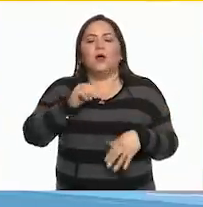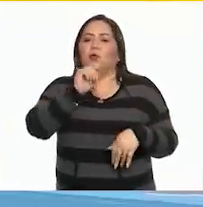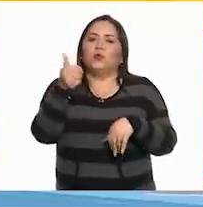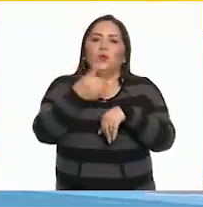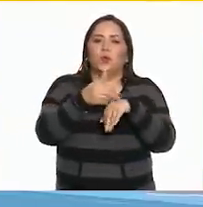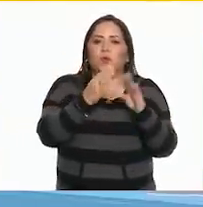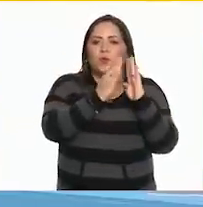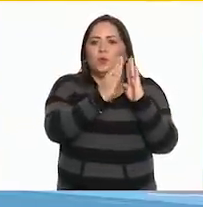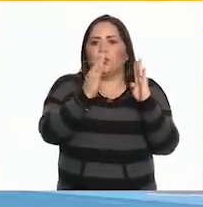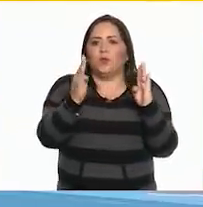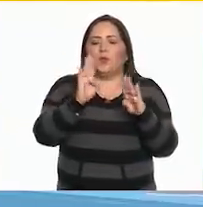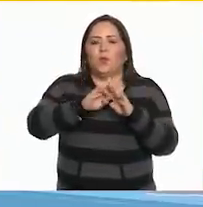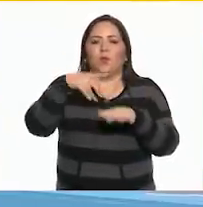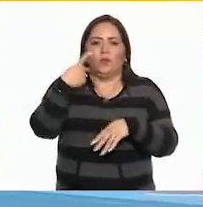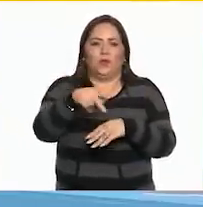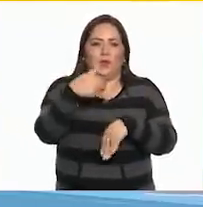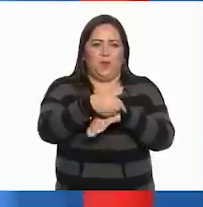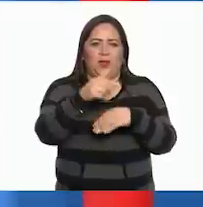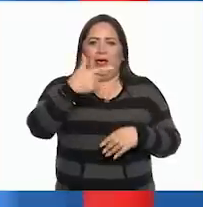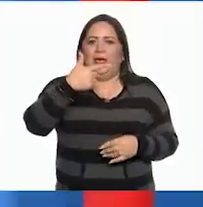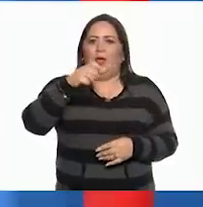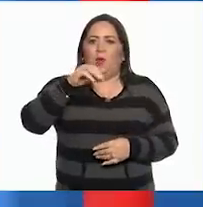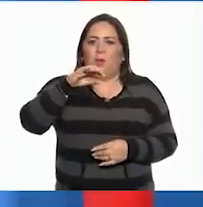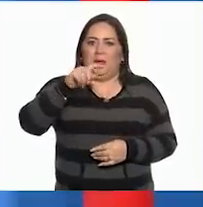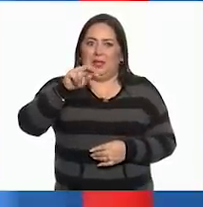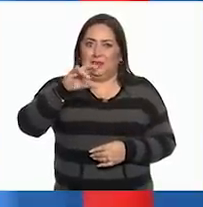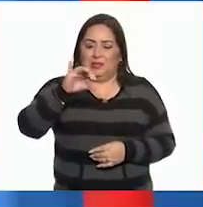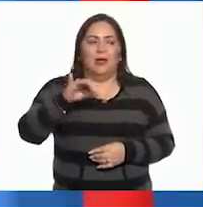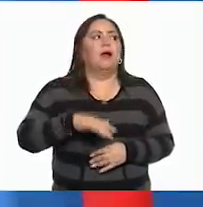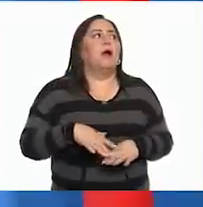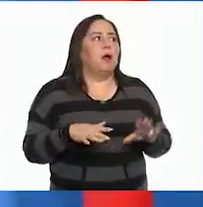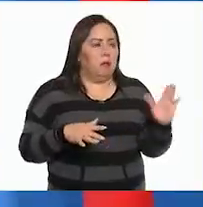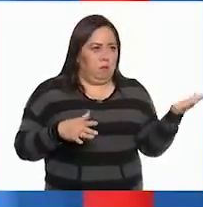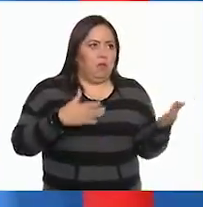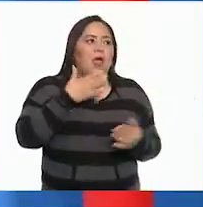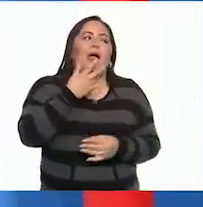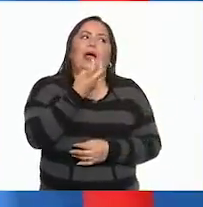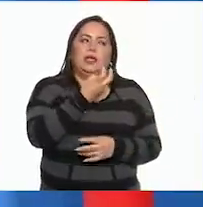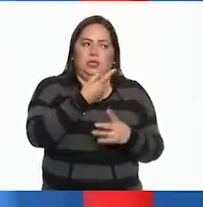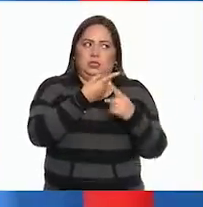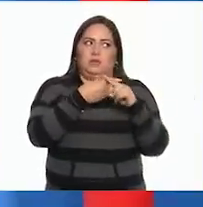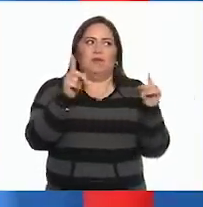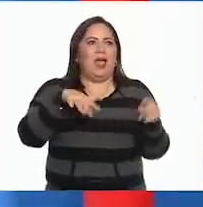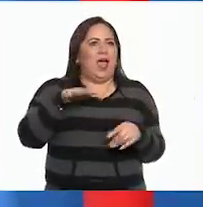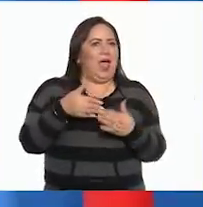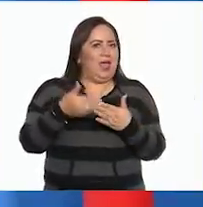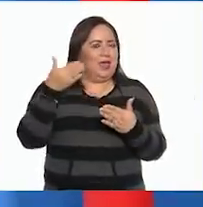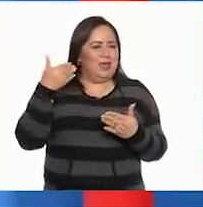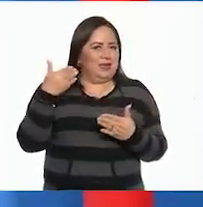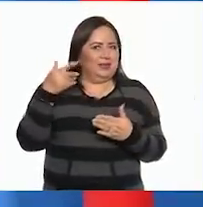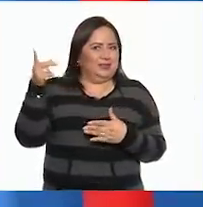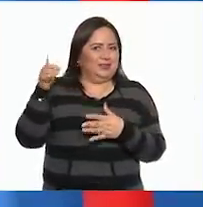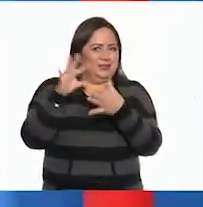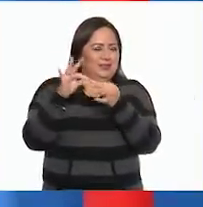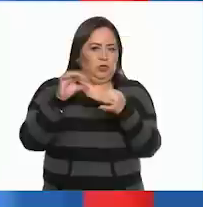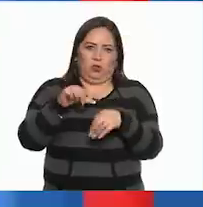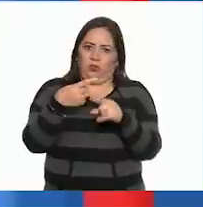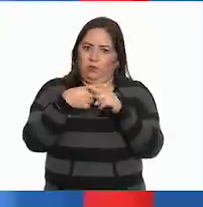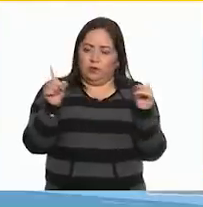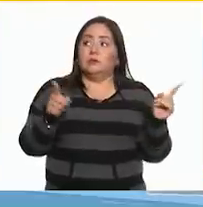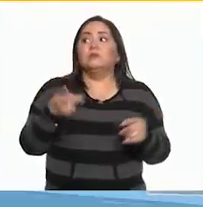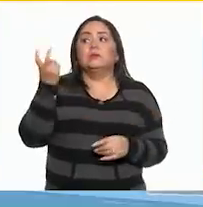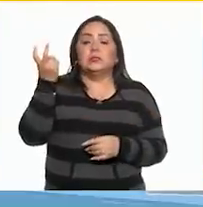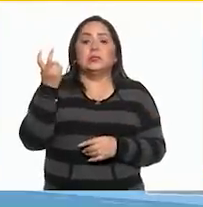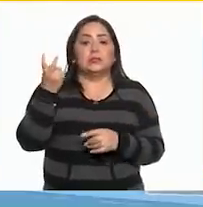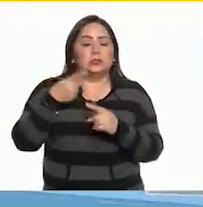sucesiones con progresión geométrica. Ah, pues muy bien. Esas son diferentes a las que vimos con don Leopoldo y Cupertino, ¿verdad?